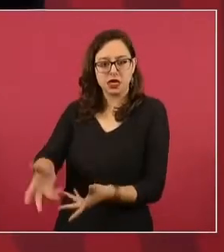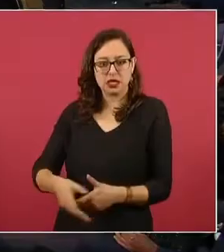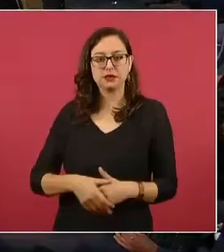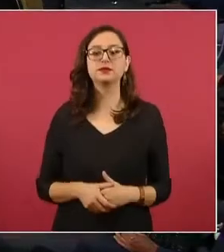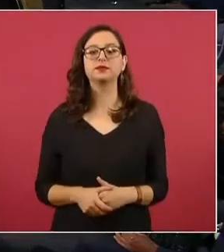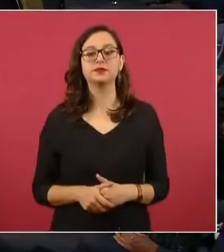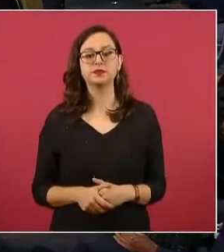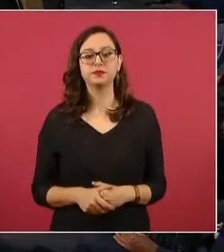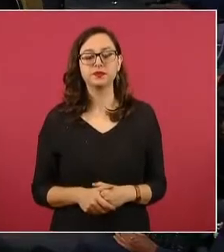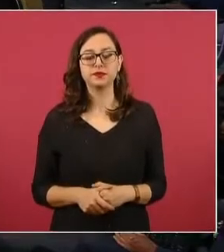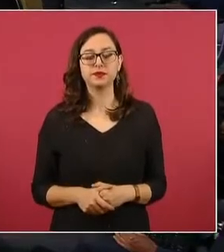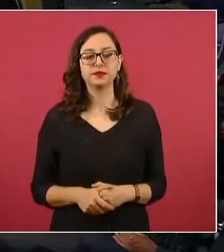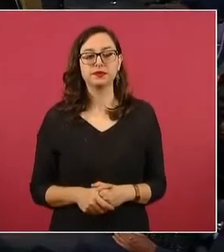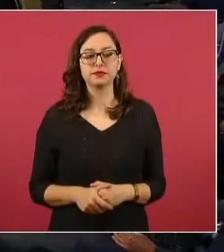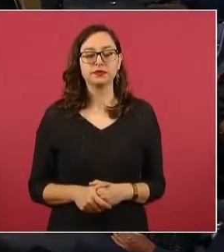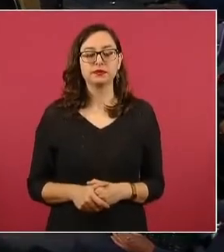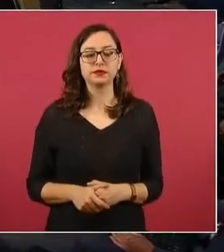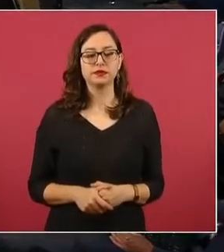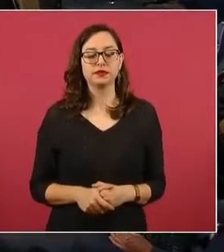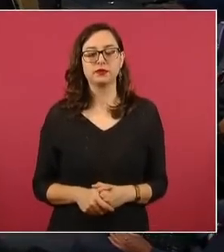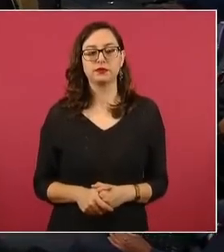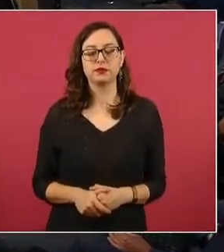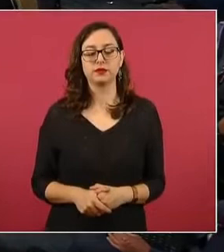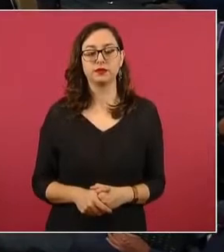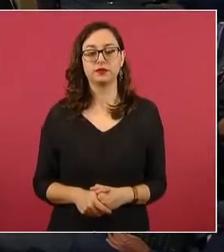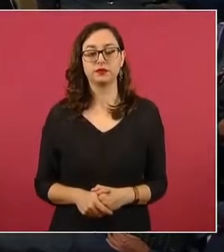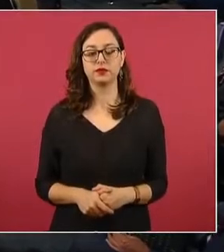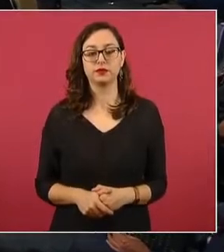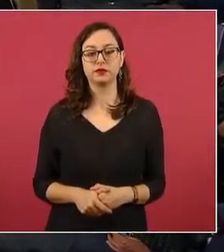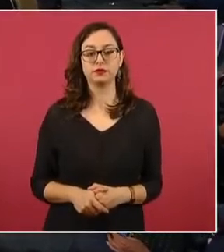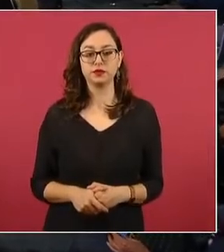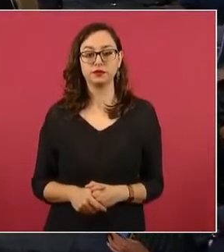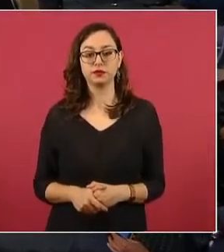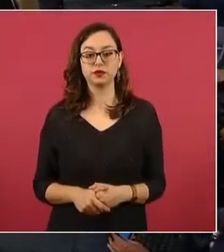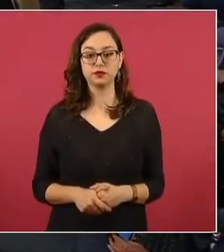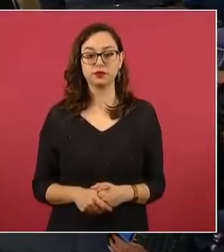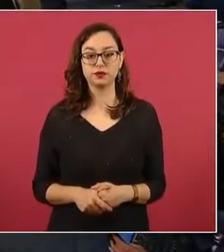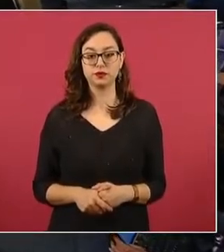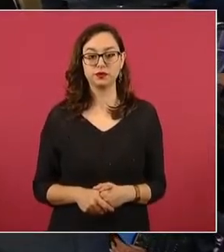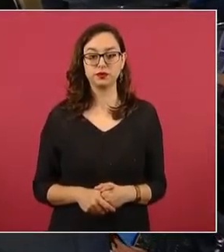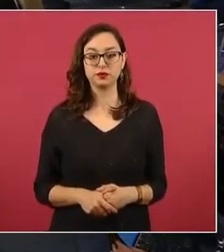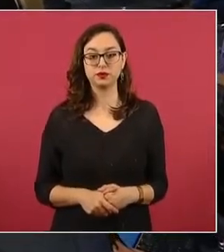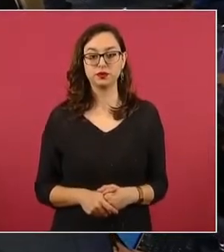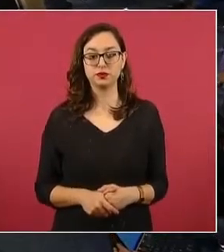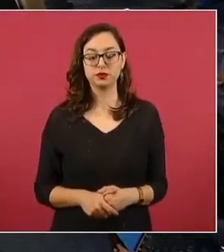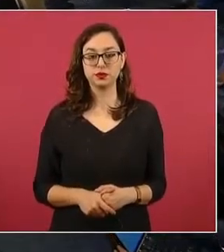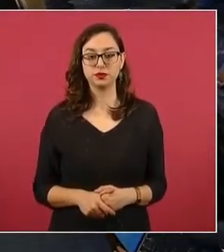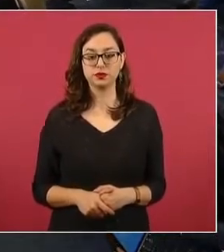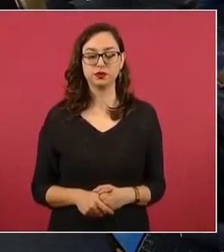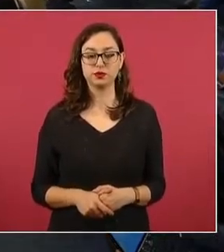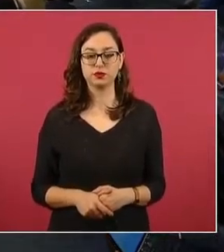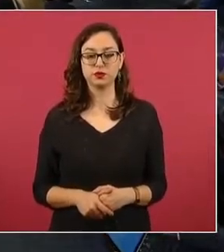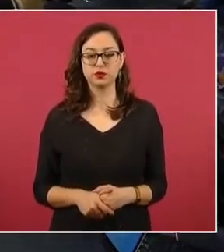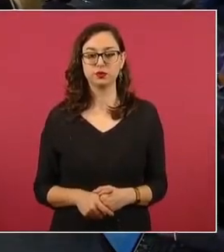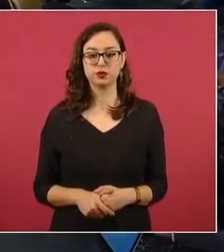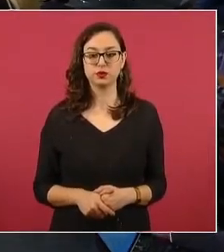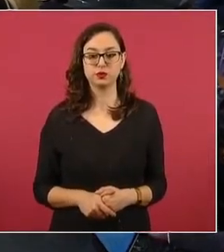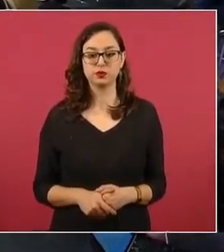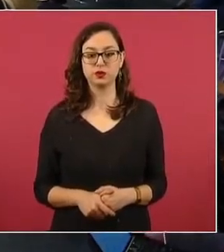Esa carretera, te decía, de la Costa Chica llega a los